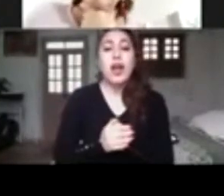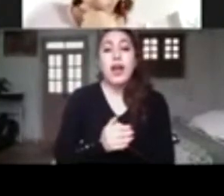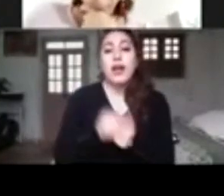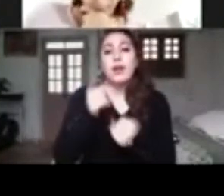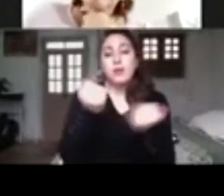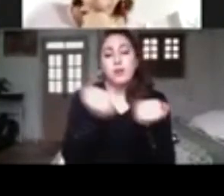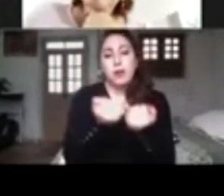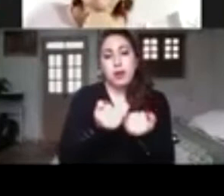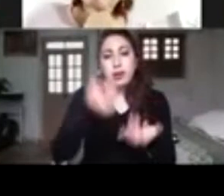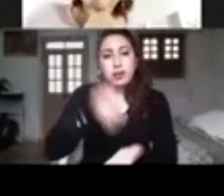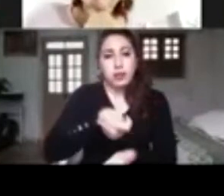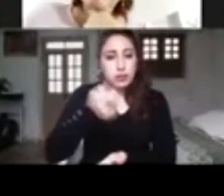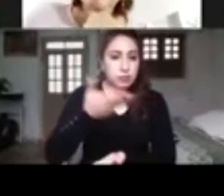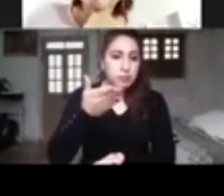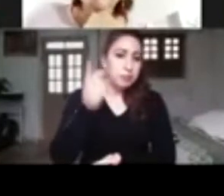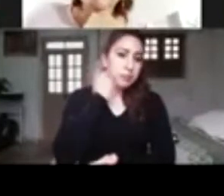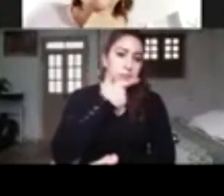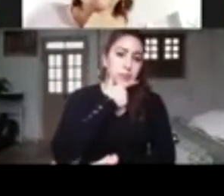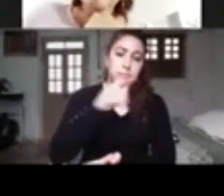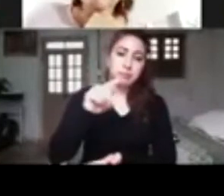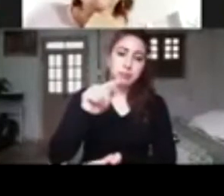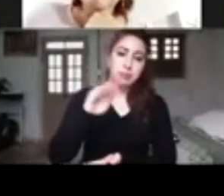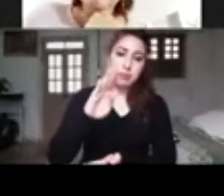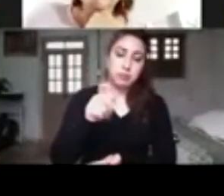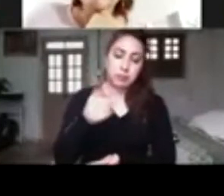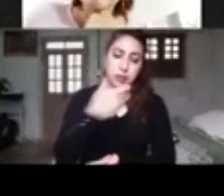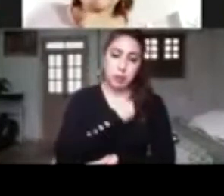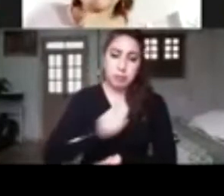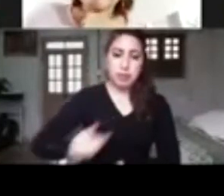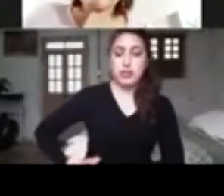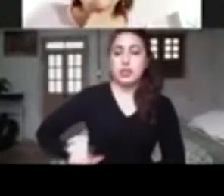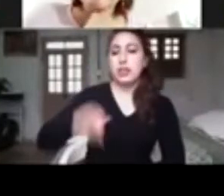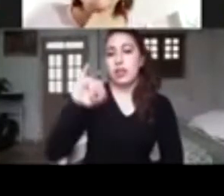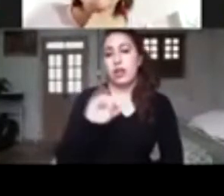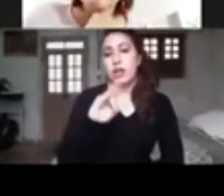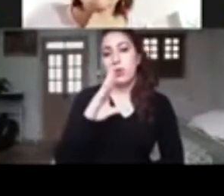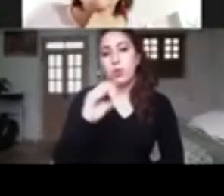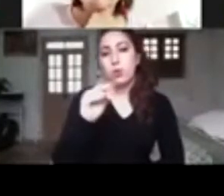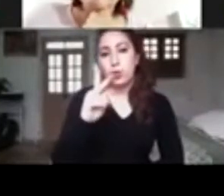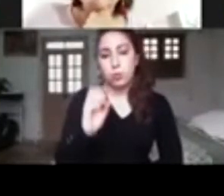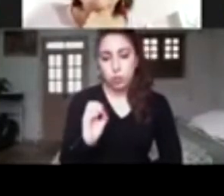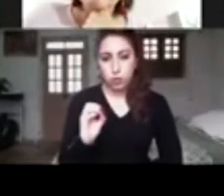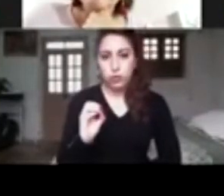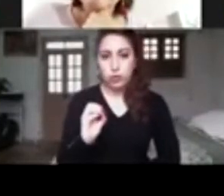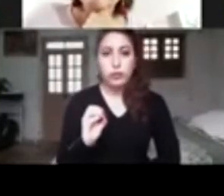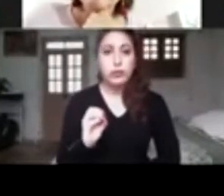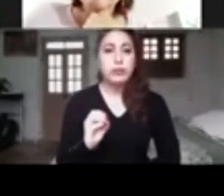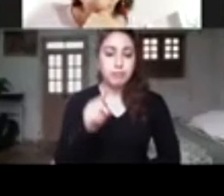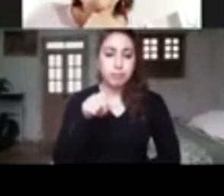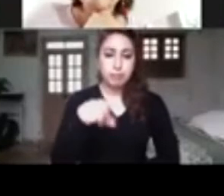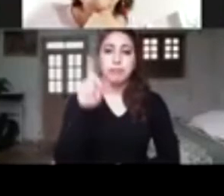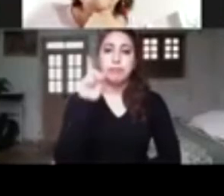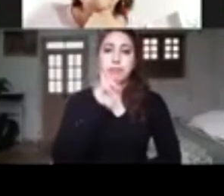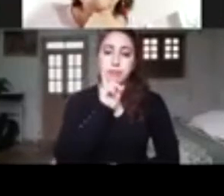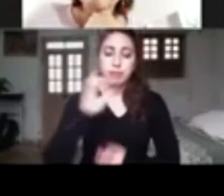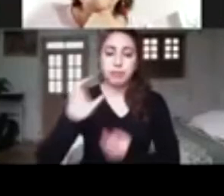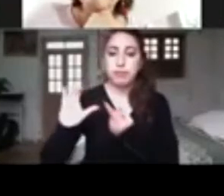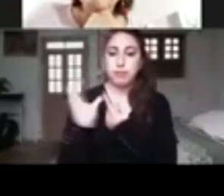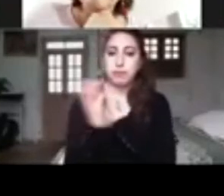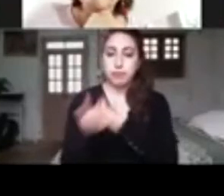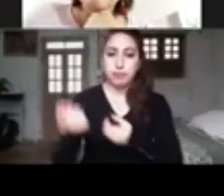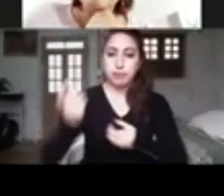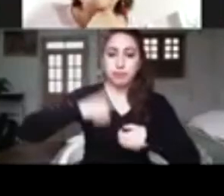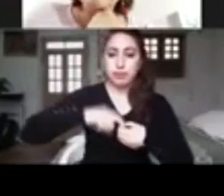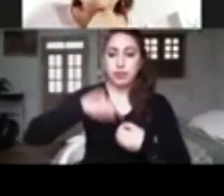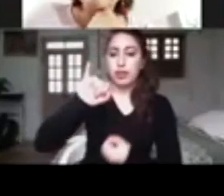Tabe Echartea, presidente de la Junta de Coordinación Política, a la comisionada ciudadana del Info